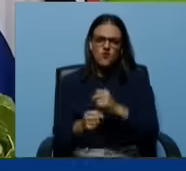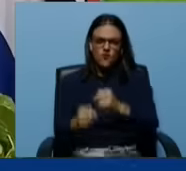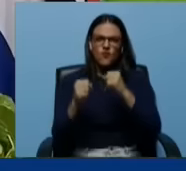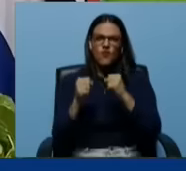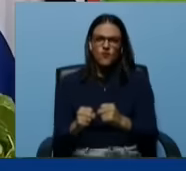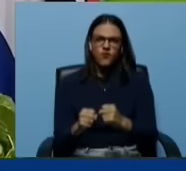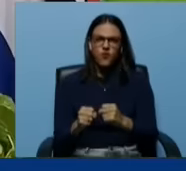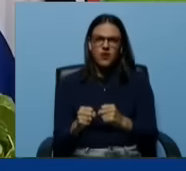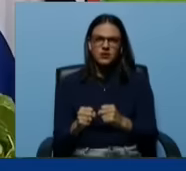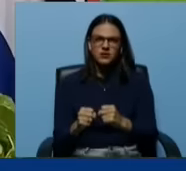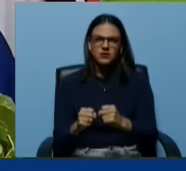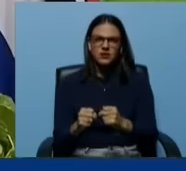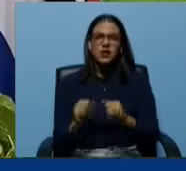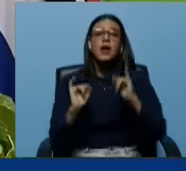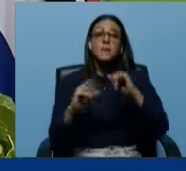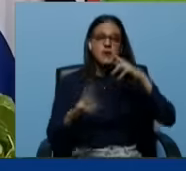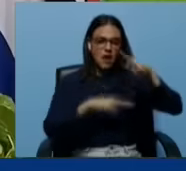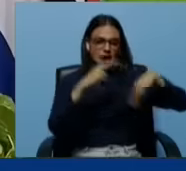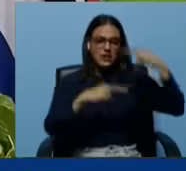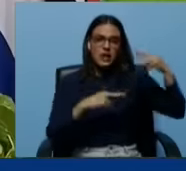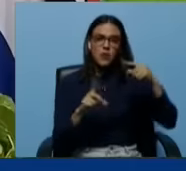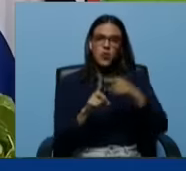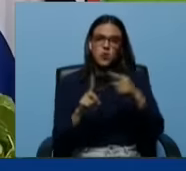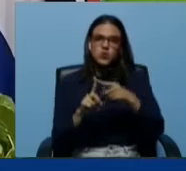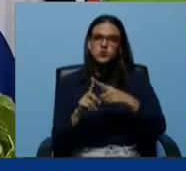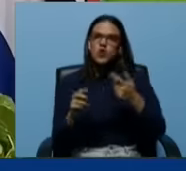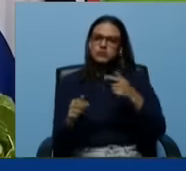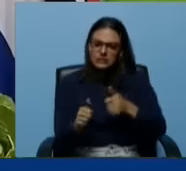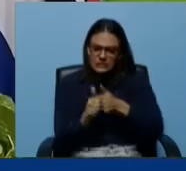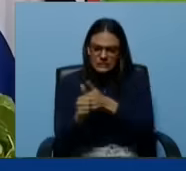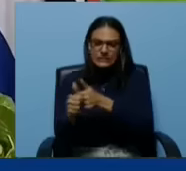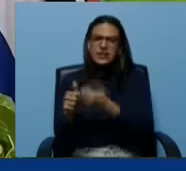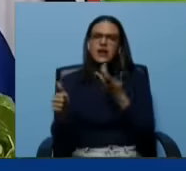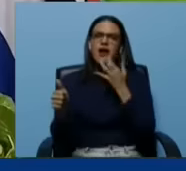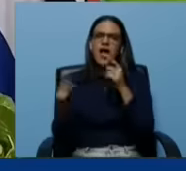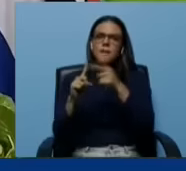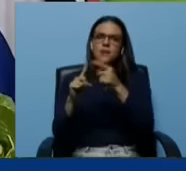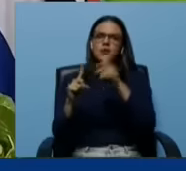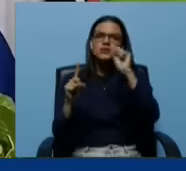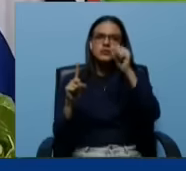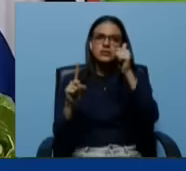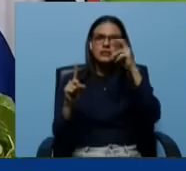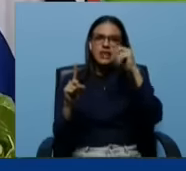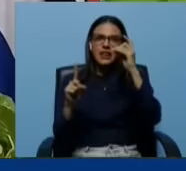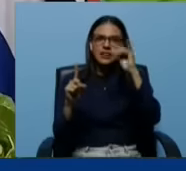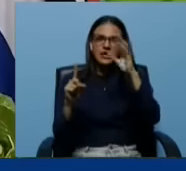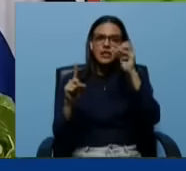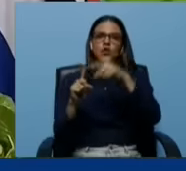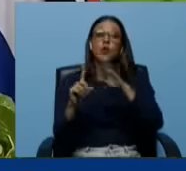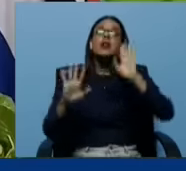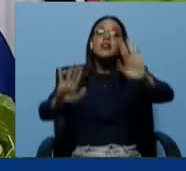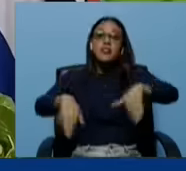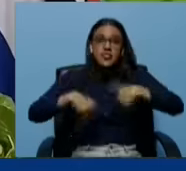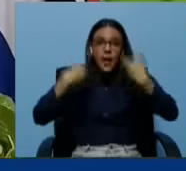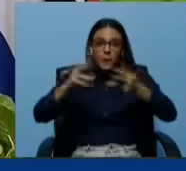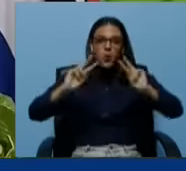Después, la revolución sandinista y luego la revolución bolivariana,